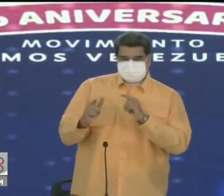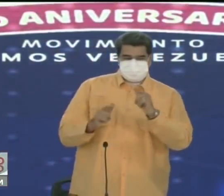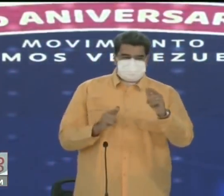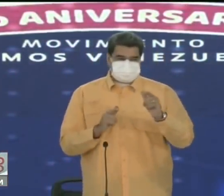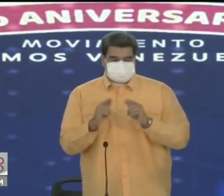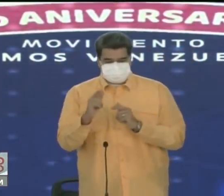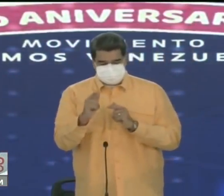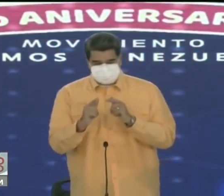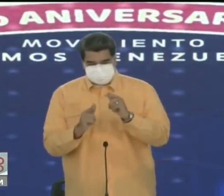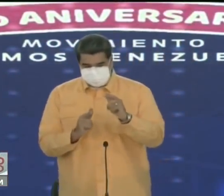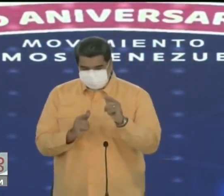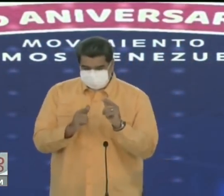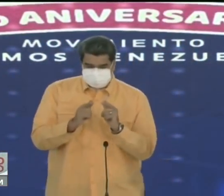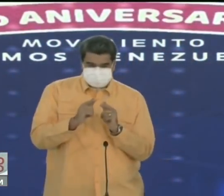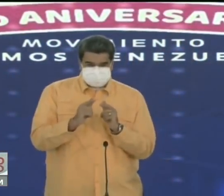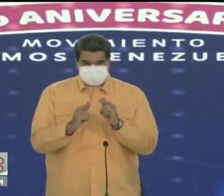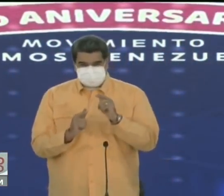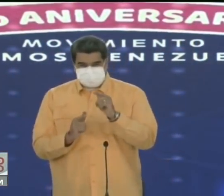además.